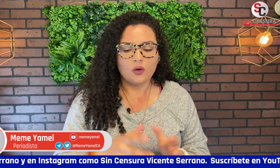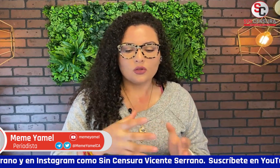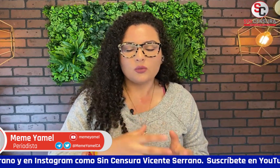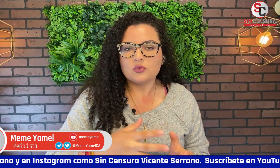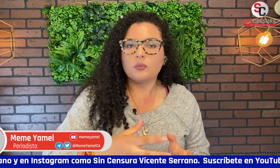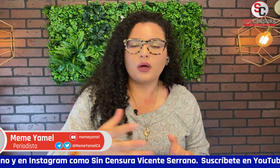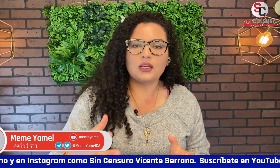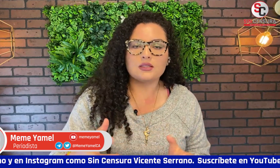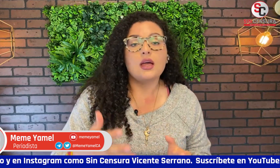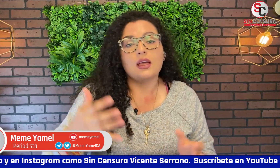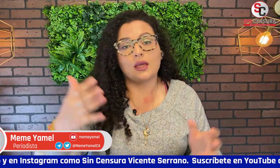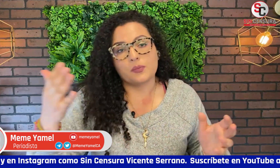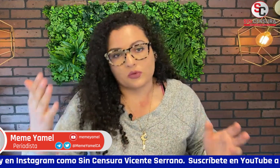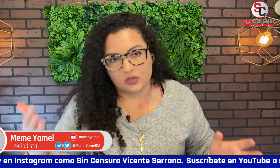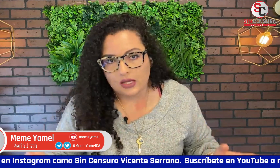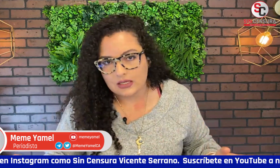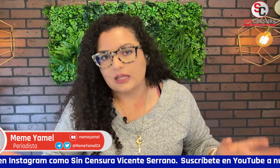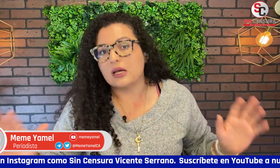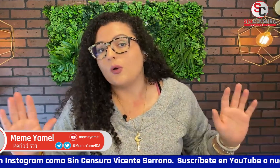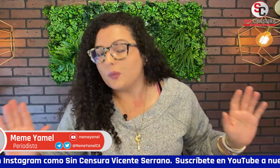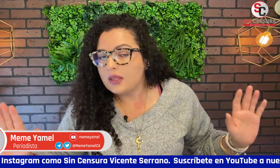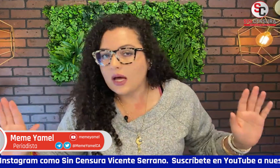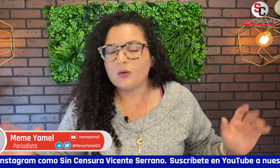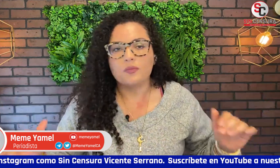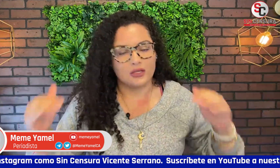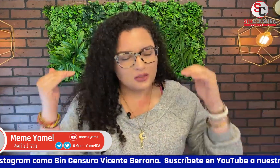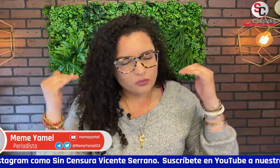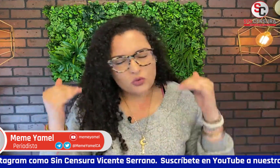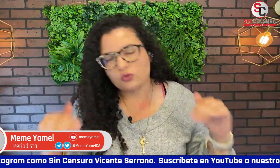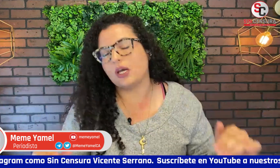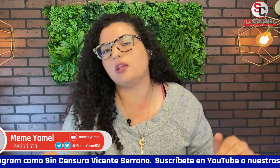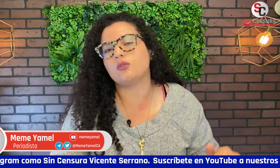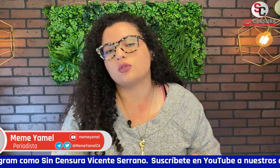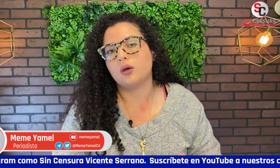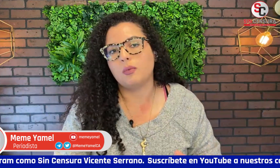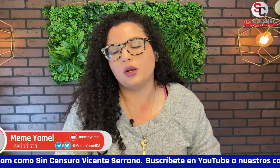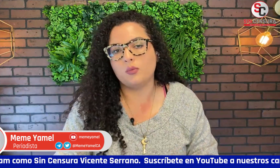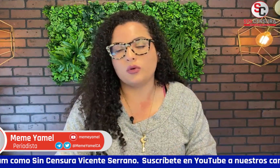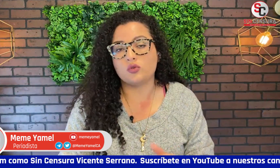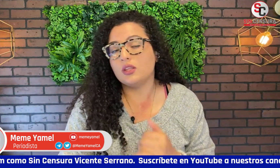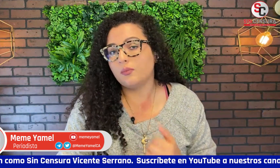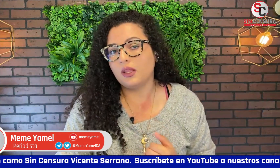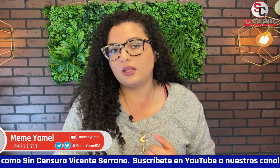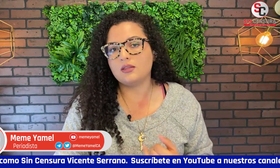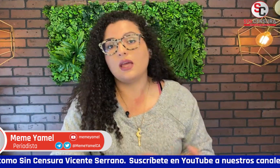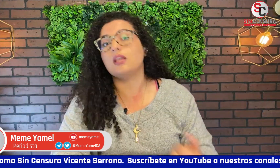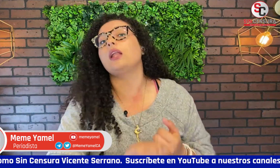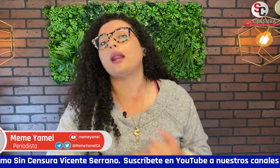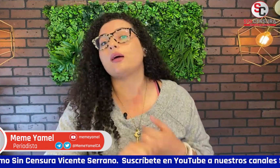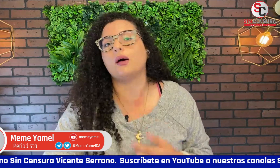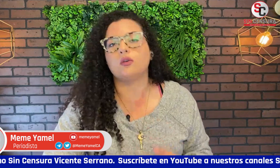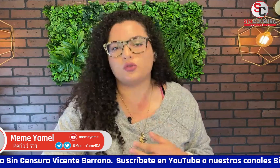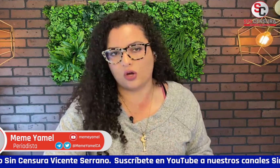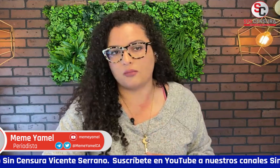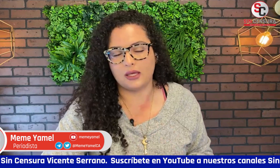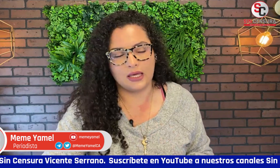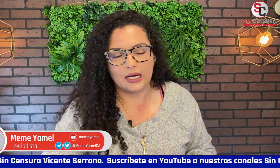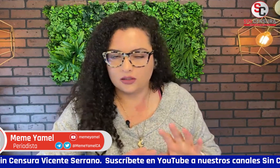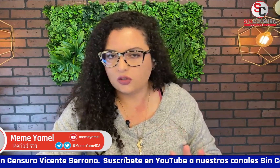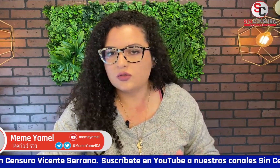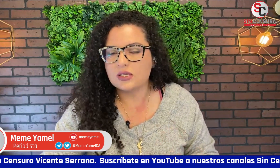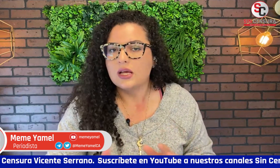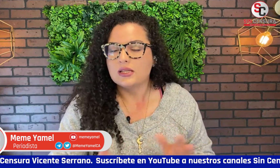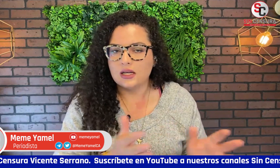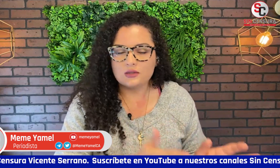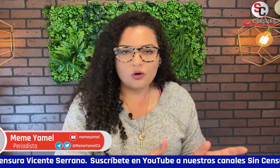Unidos, cuando somos un país que, por si se les ha olvidado, hace muchos años peleó por su independencia y la Revolución